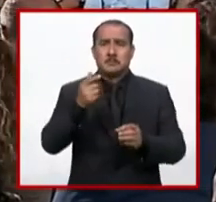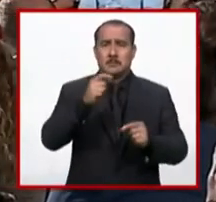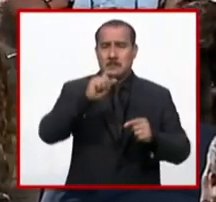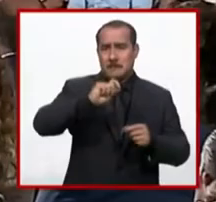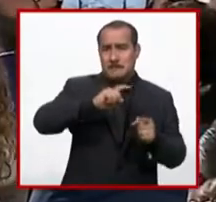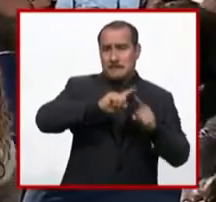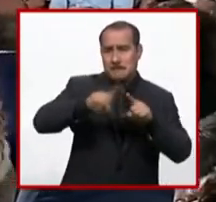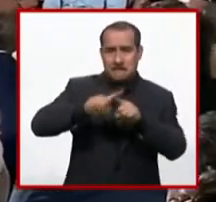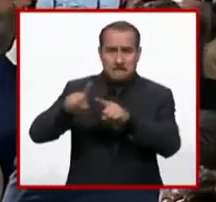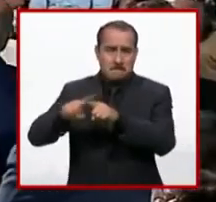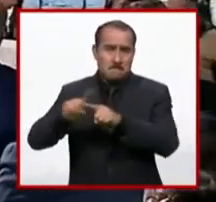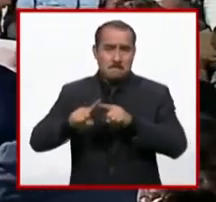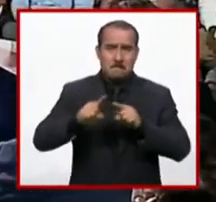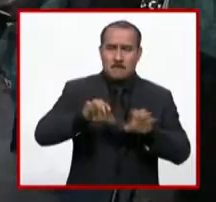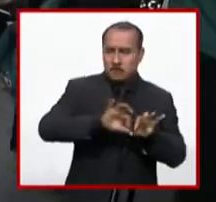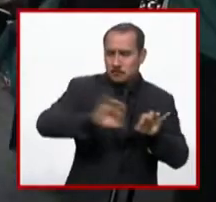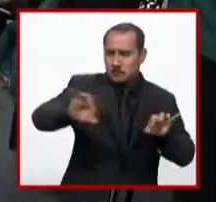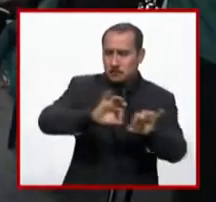agua eficiente.